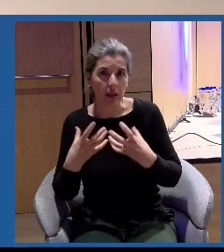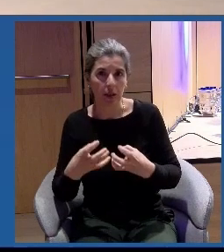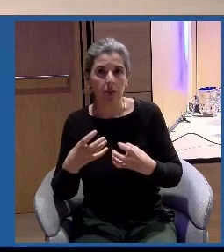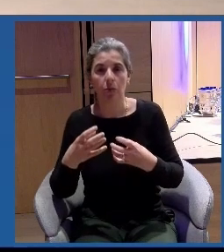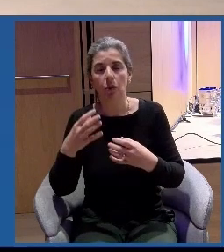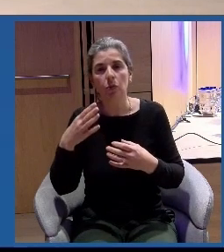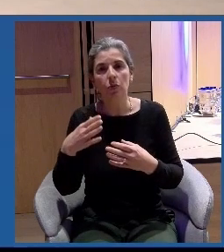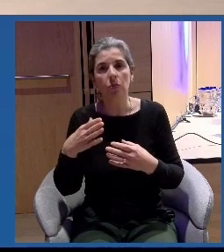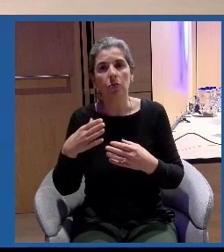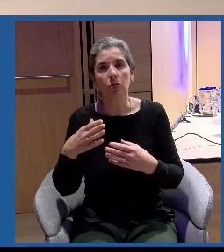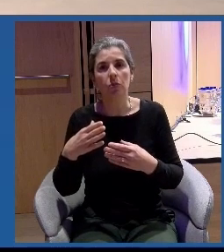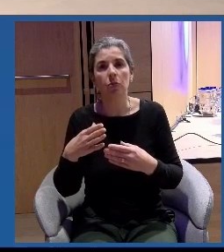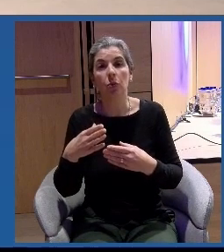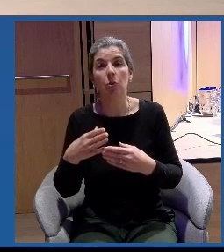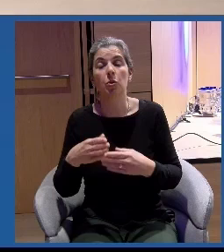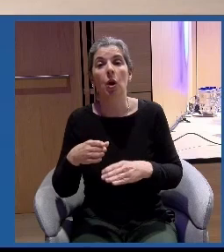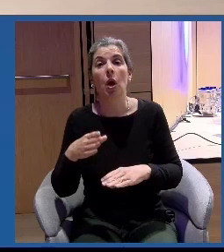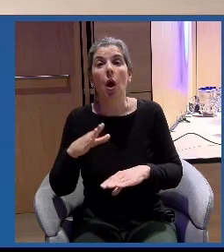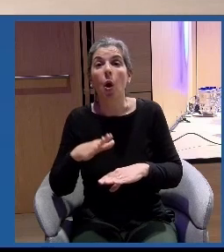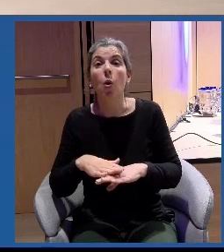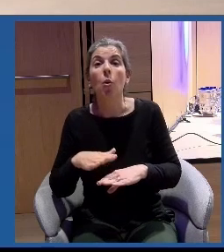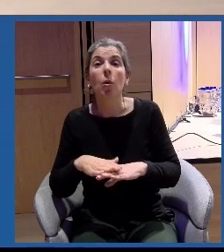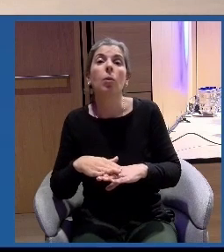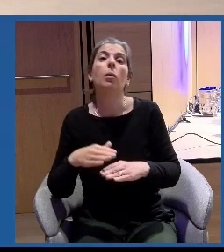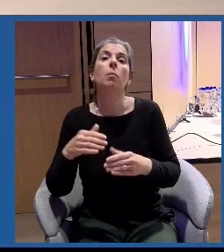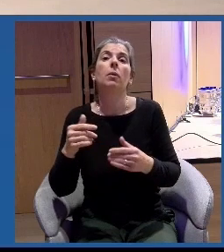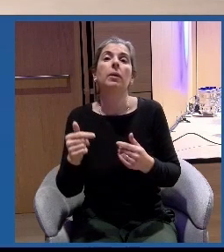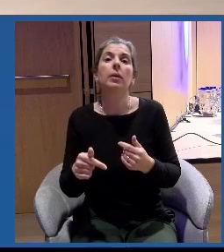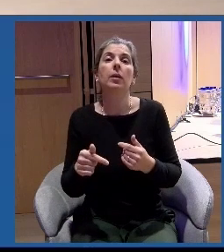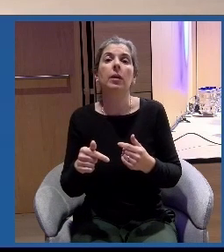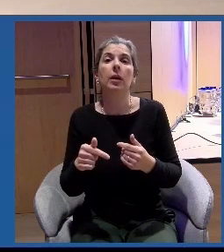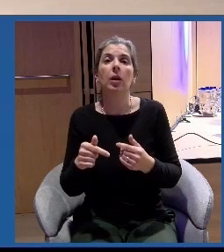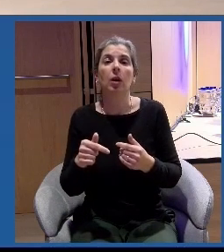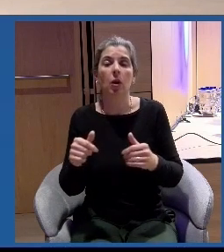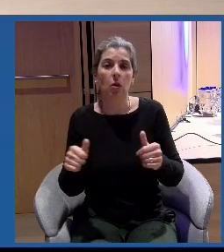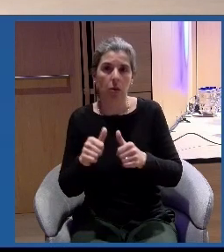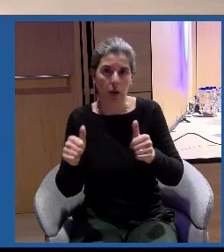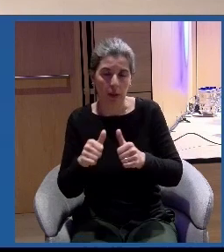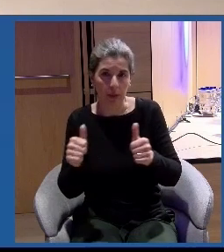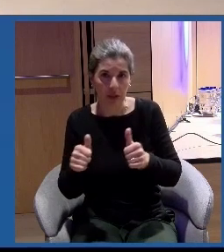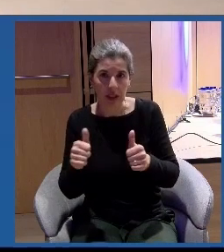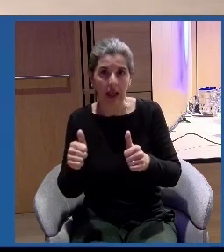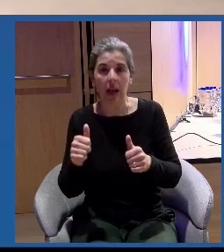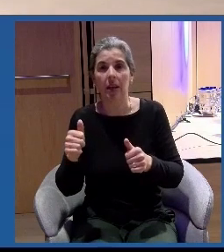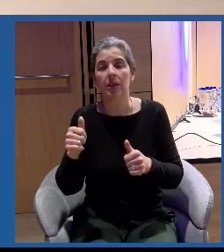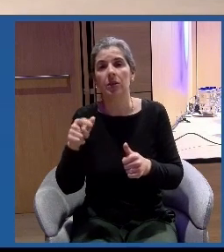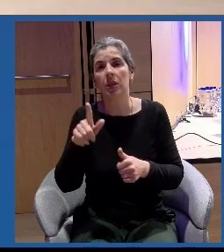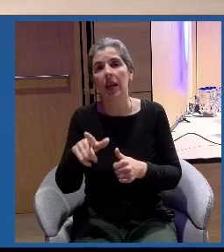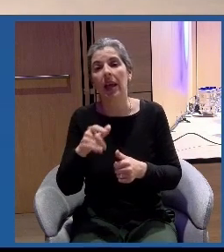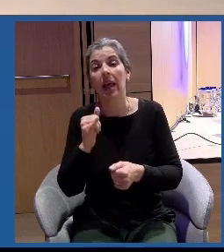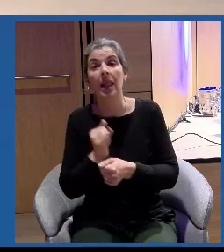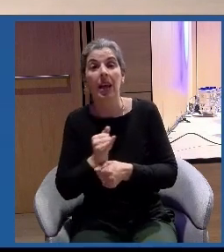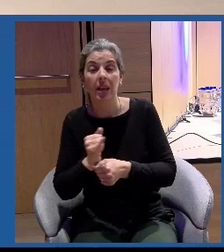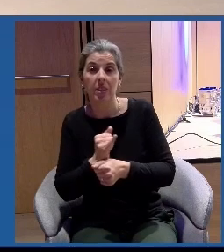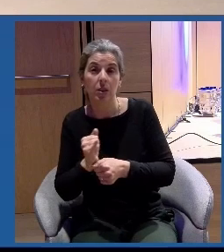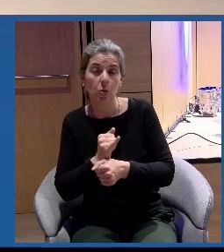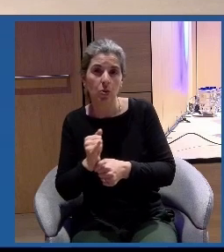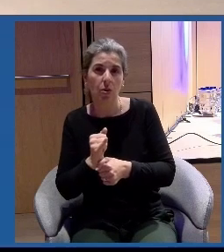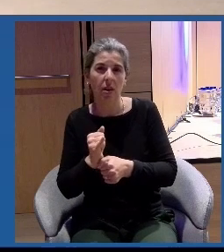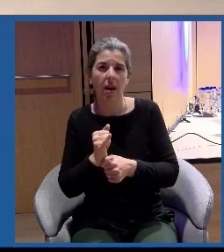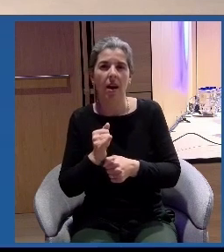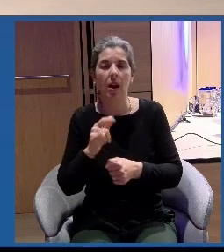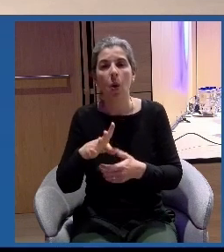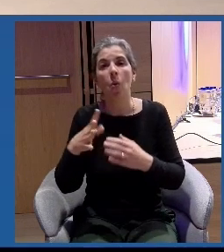que un poco definido que este INTAI iba a medir 3 dimensiones, una institucional, una de transparencia activa y una de